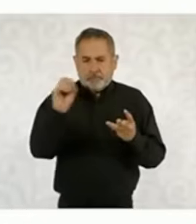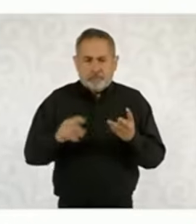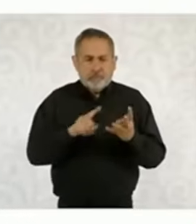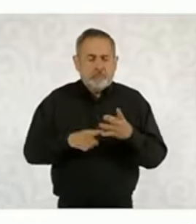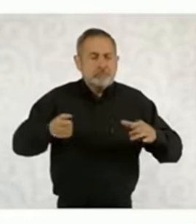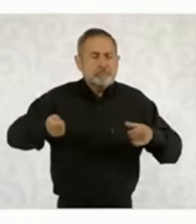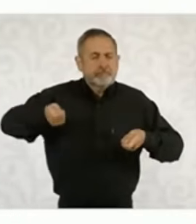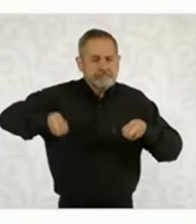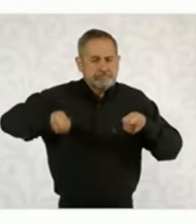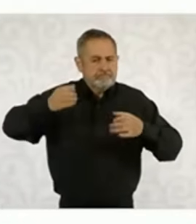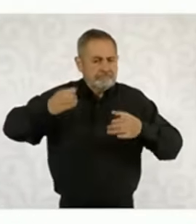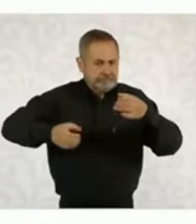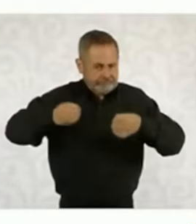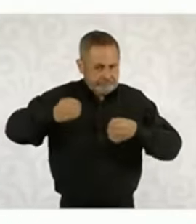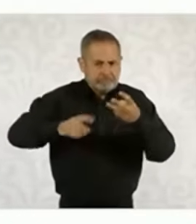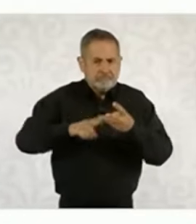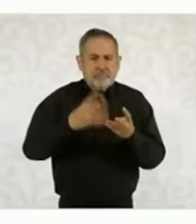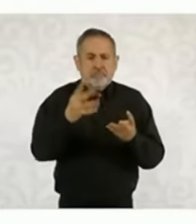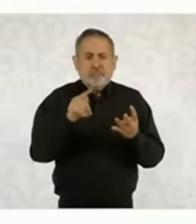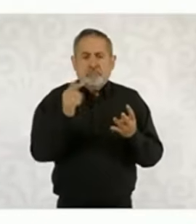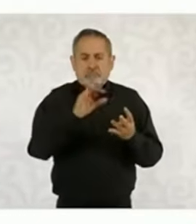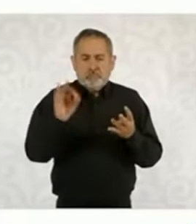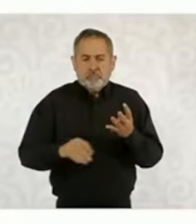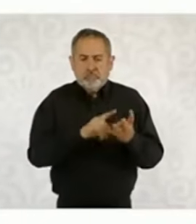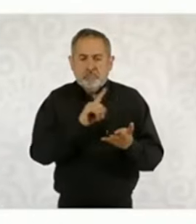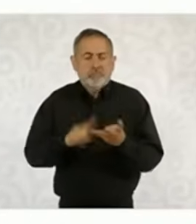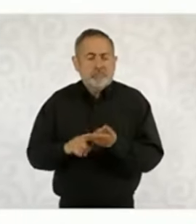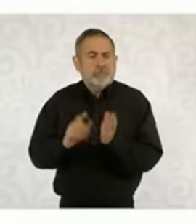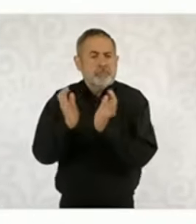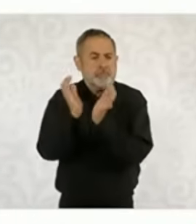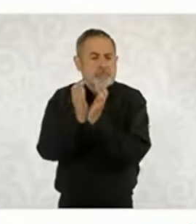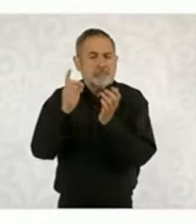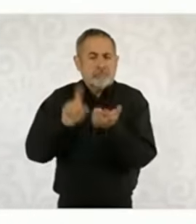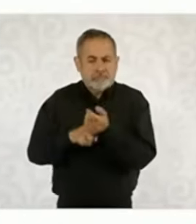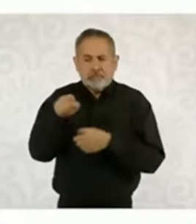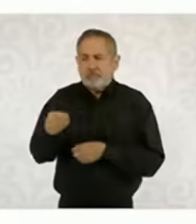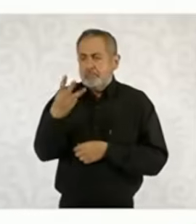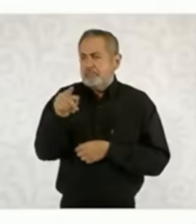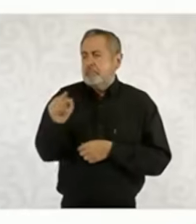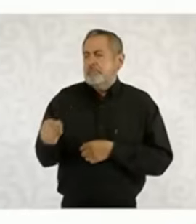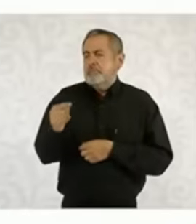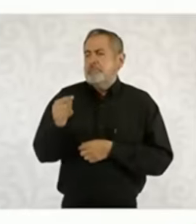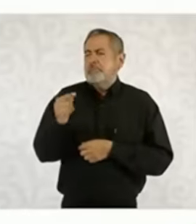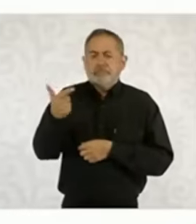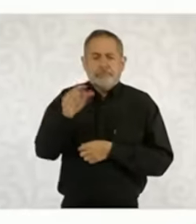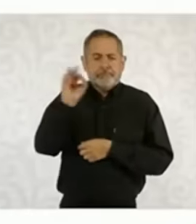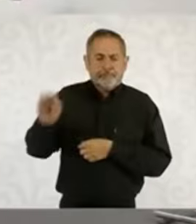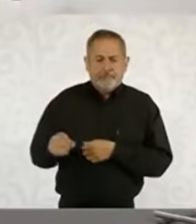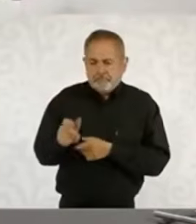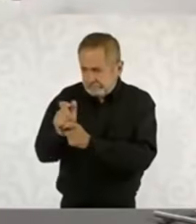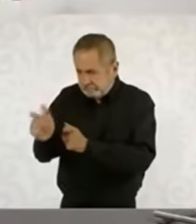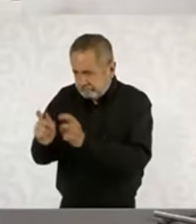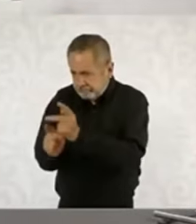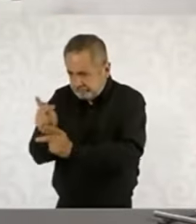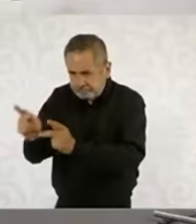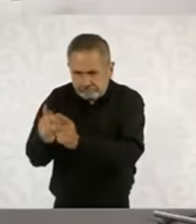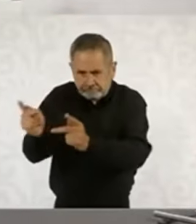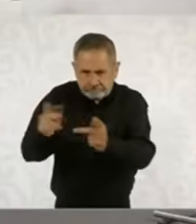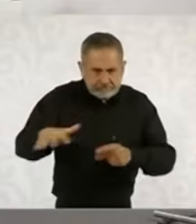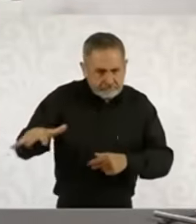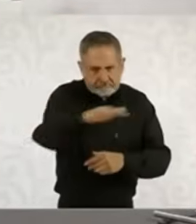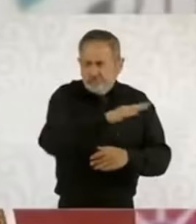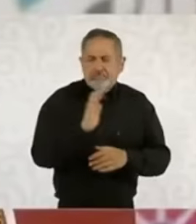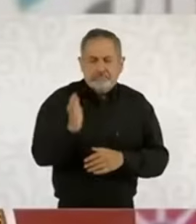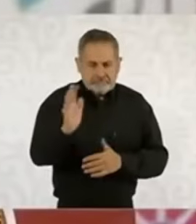Poder Judicial con 4.7% y seguridad social con el 3.7%. De igual forma,